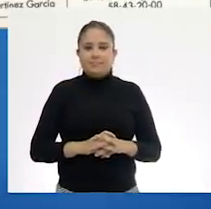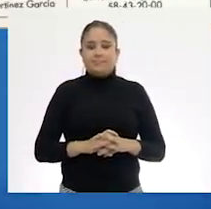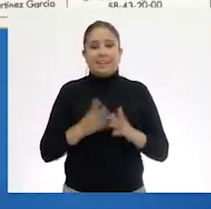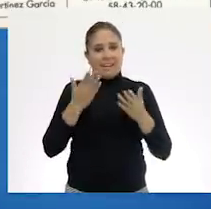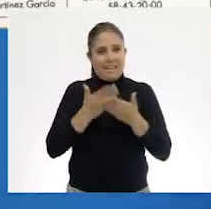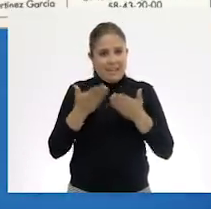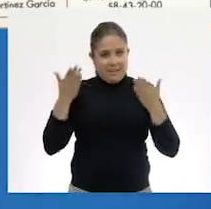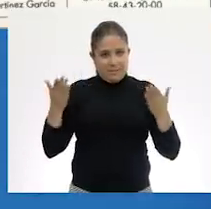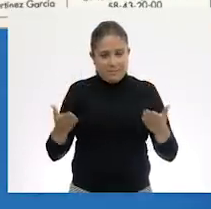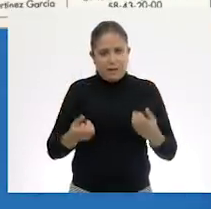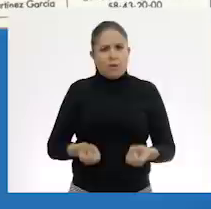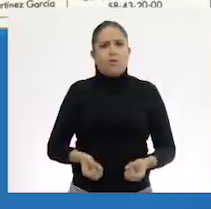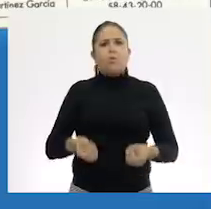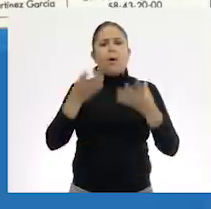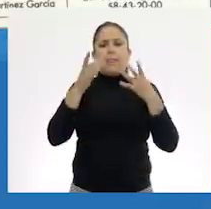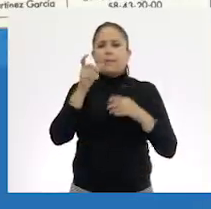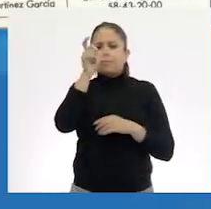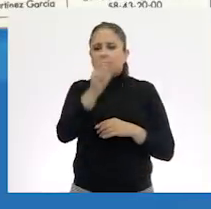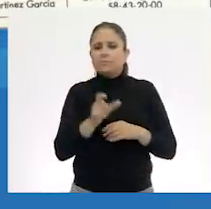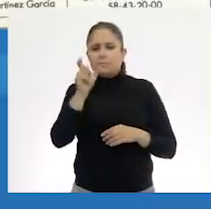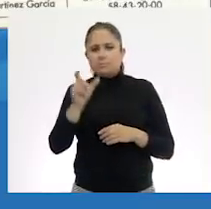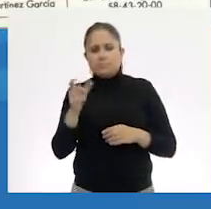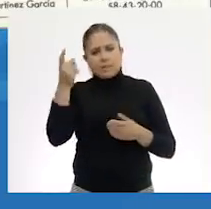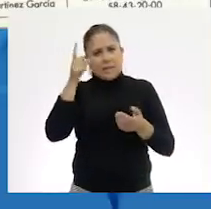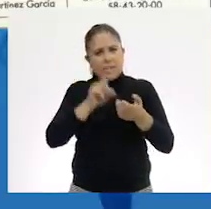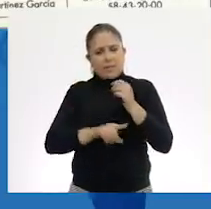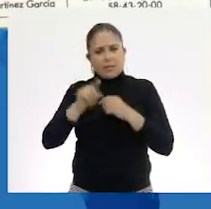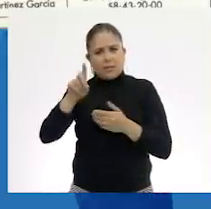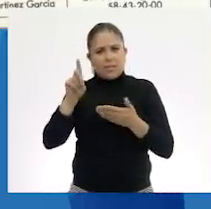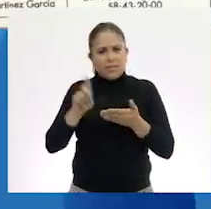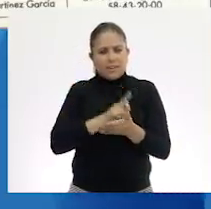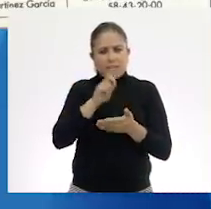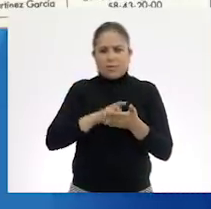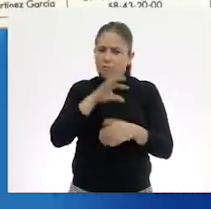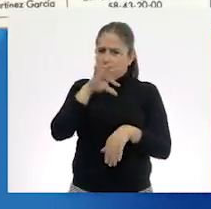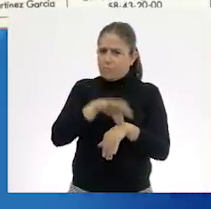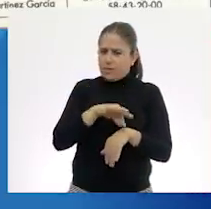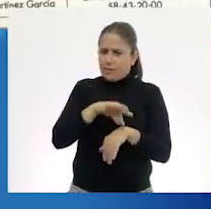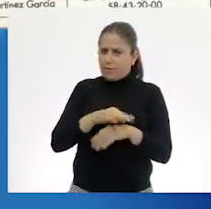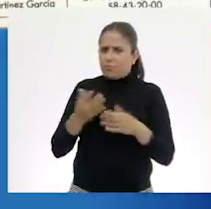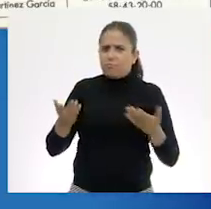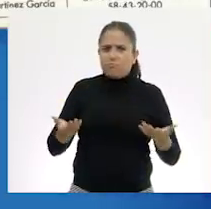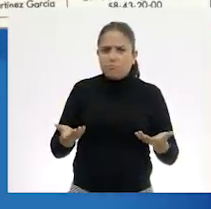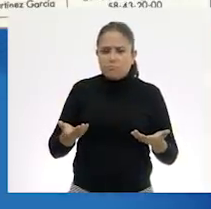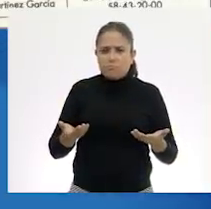Ahora, ¿cuántas categorías hay dentro de este directorio médico?